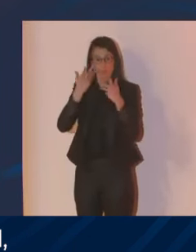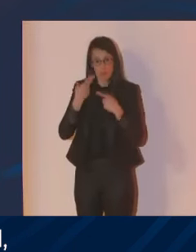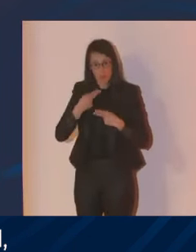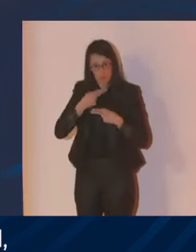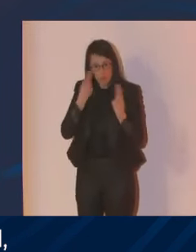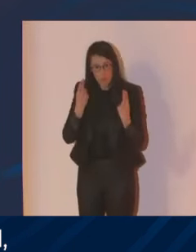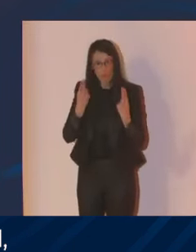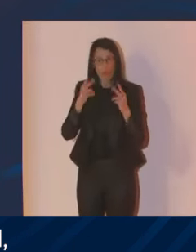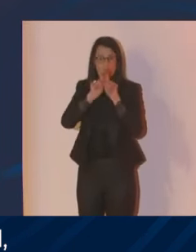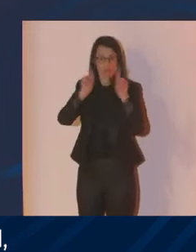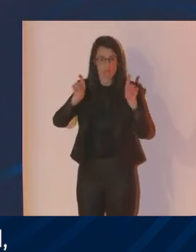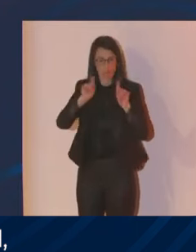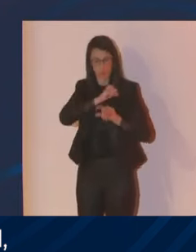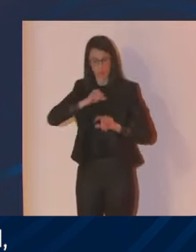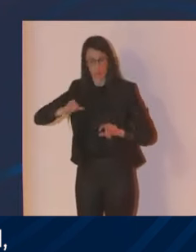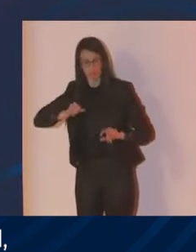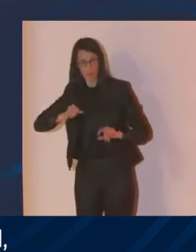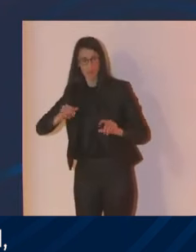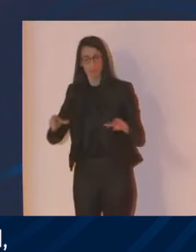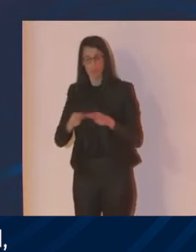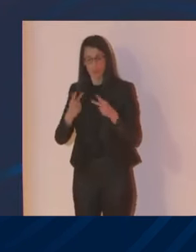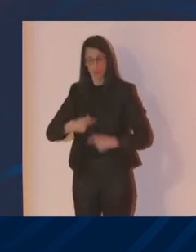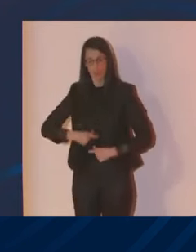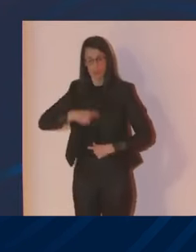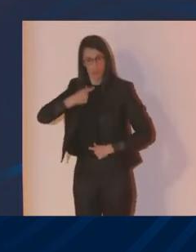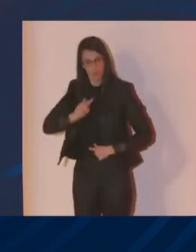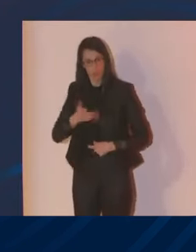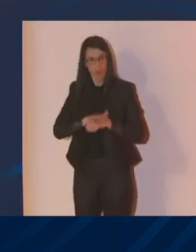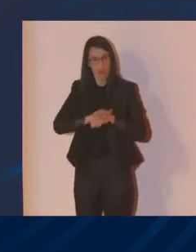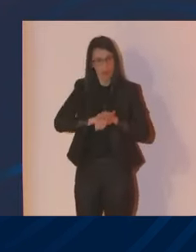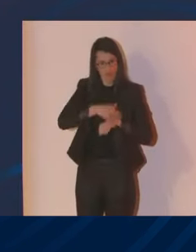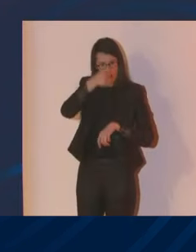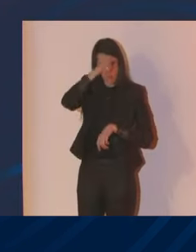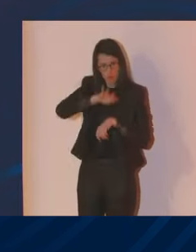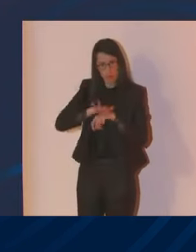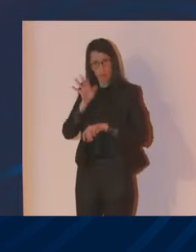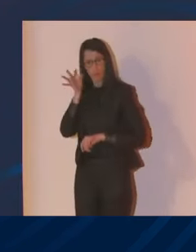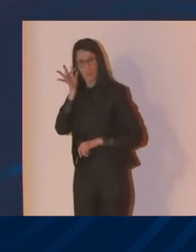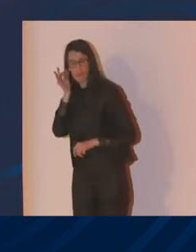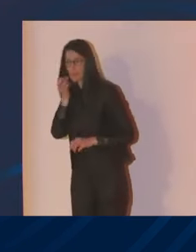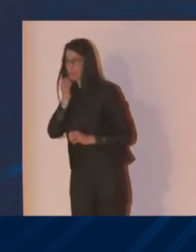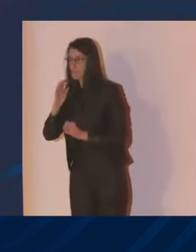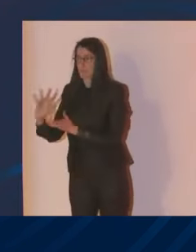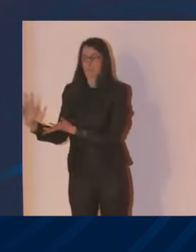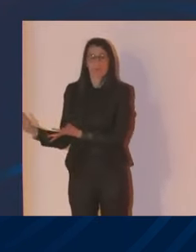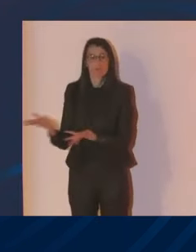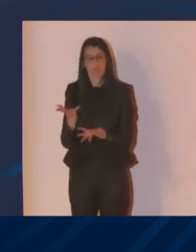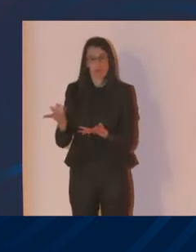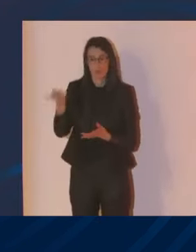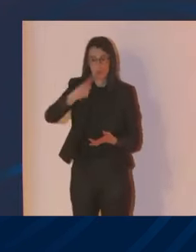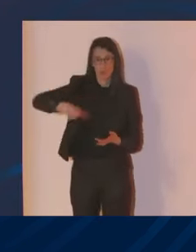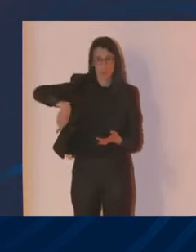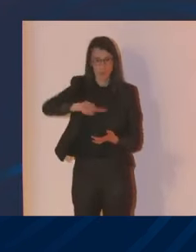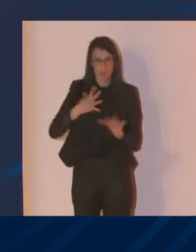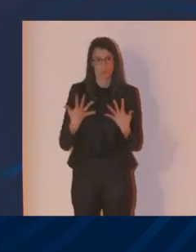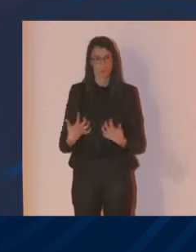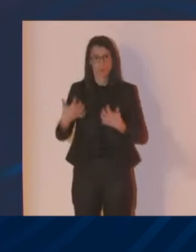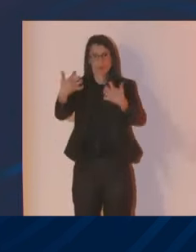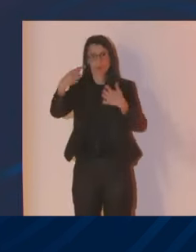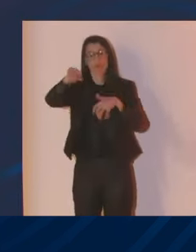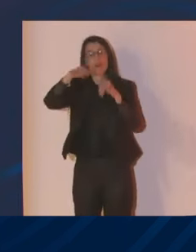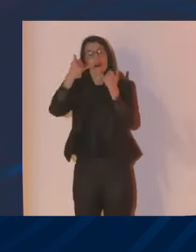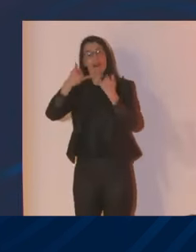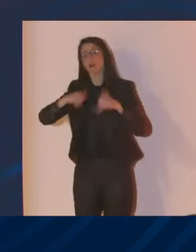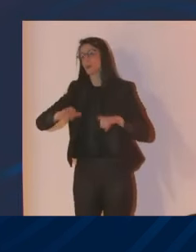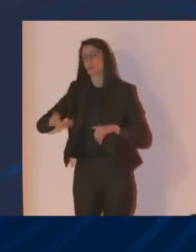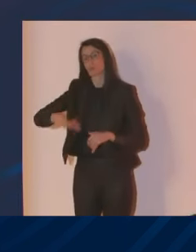la empresa privada, de la sociedad civil, amigos y amigas, bienvenidos y bienvenidas a este acto